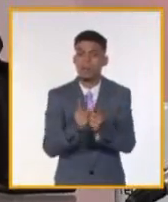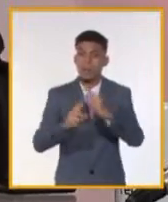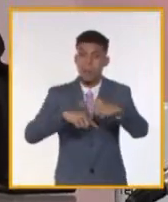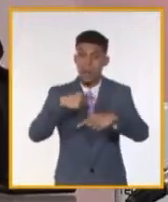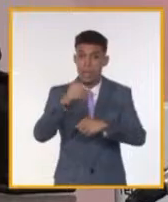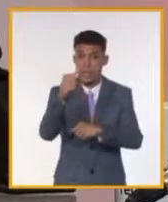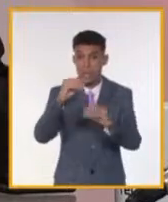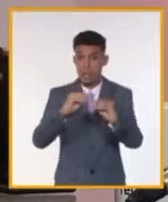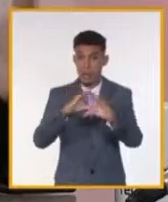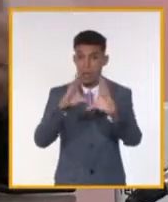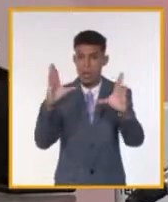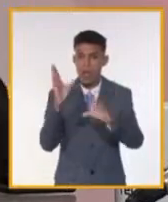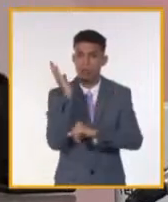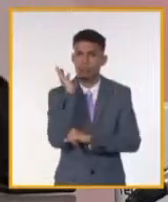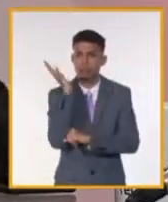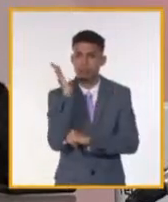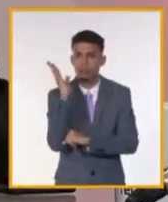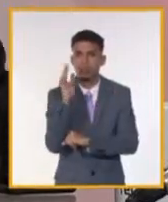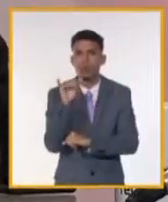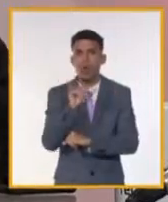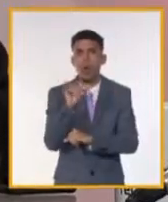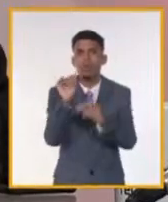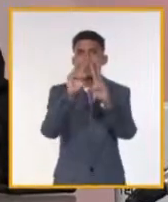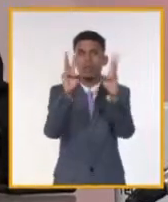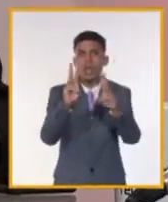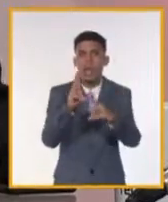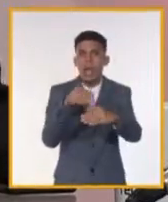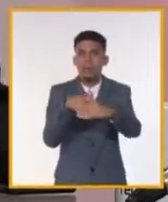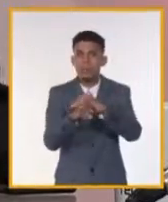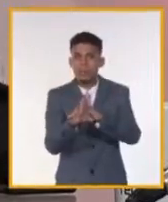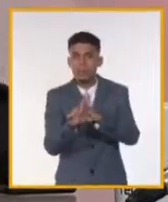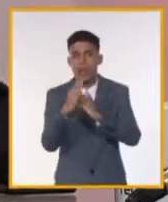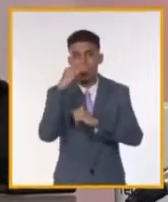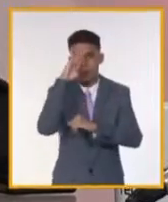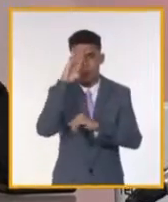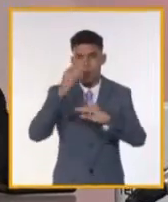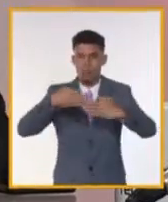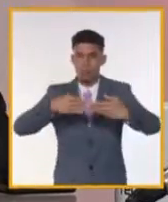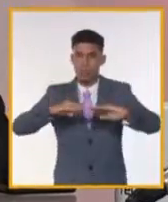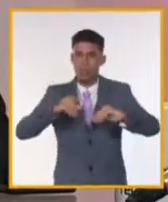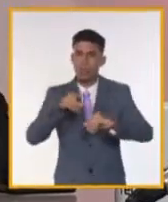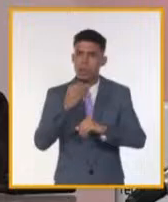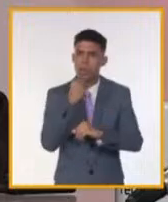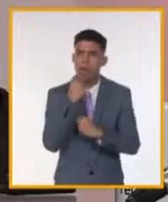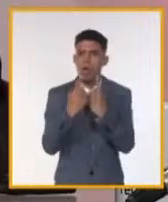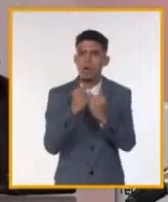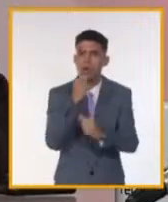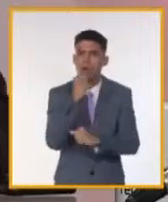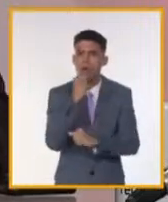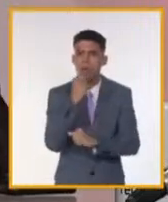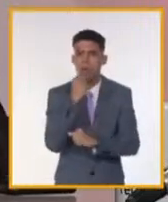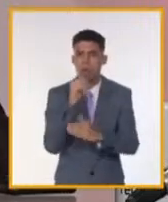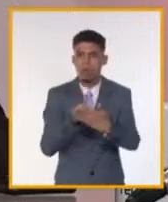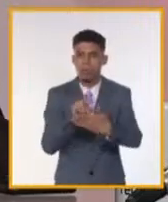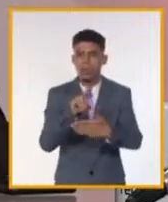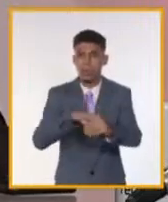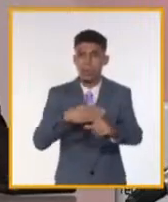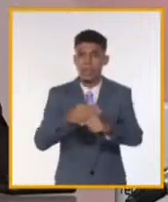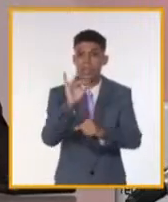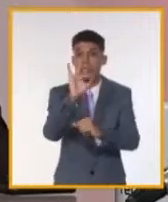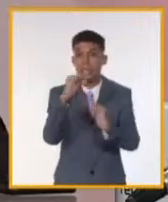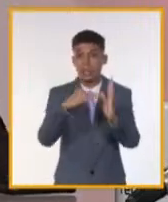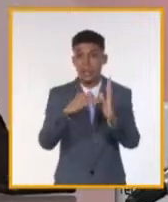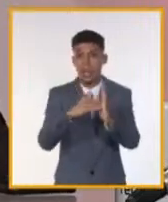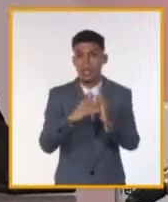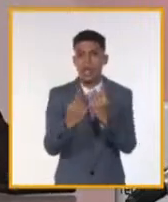mañana Foro Digital para que ustedes puedan intercambiar con los compañeros del grupo GeoMinSal. Y después regresaremos a las 7 de la tarde acá con